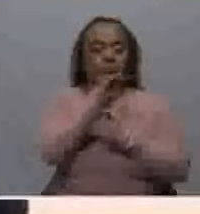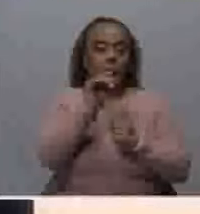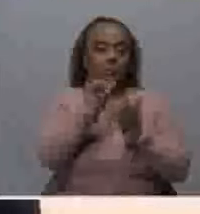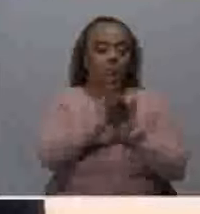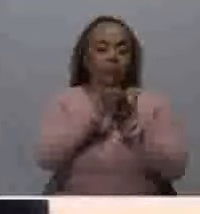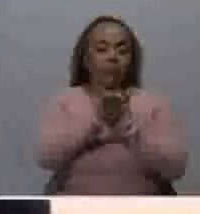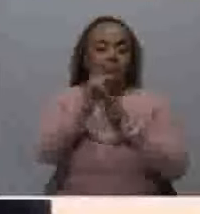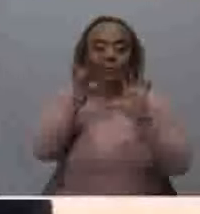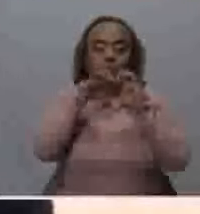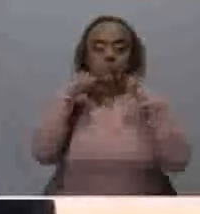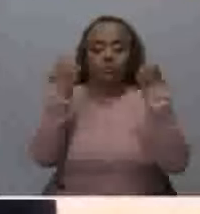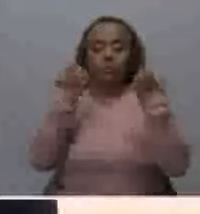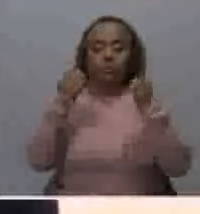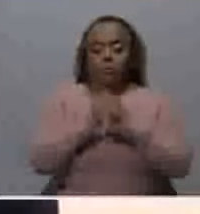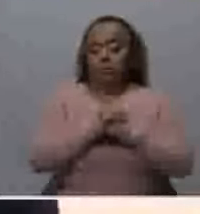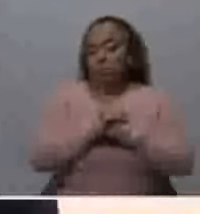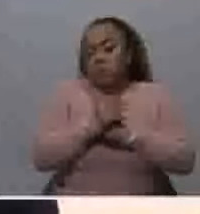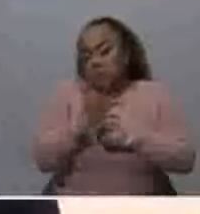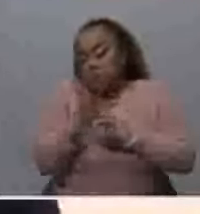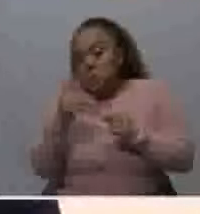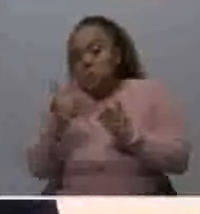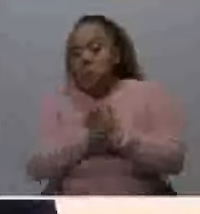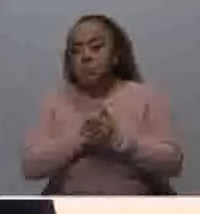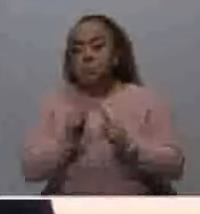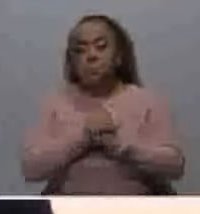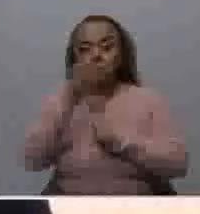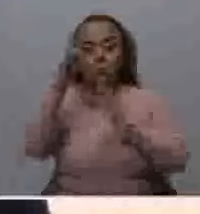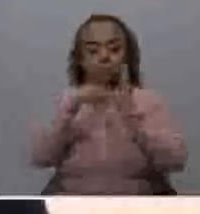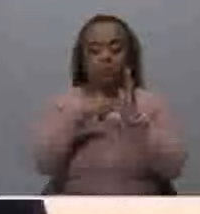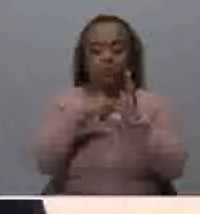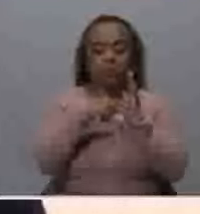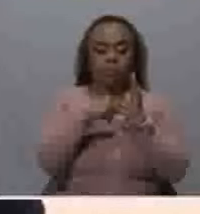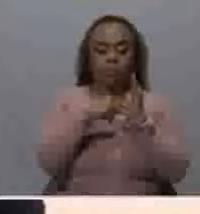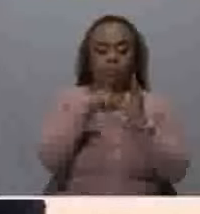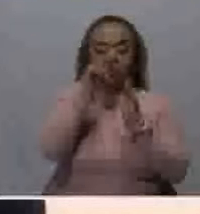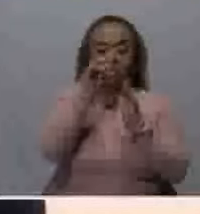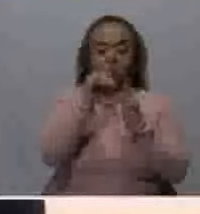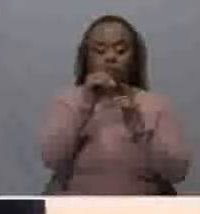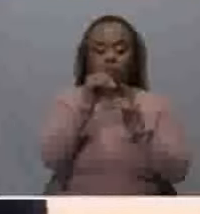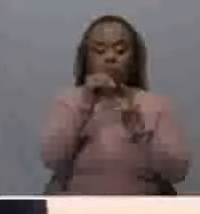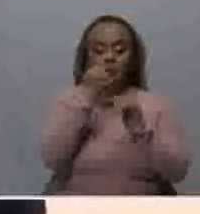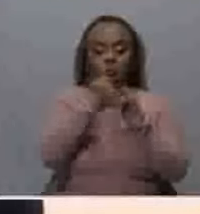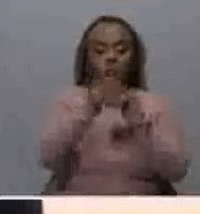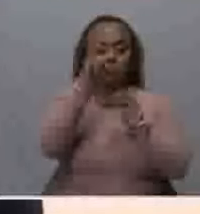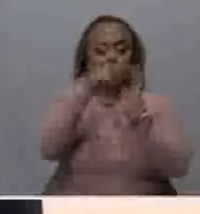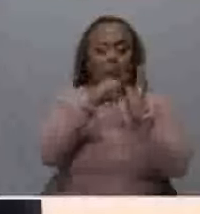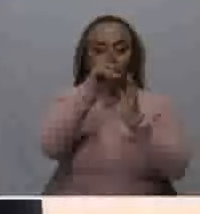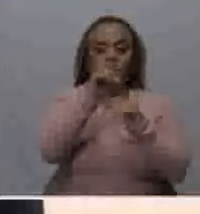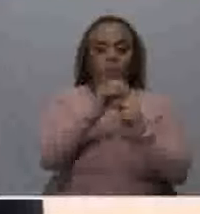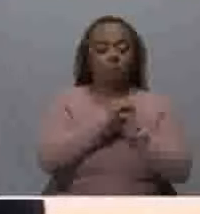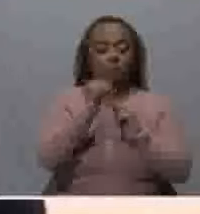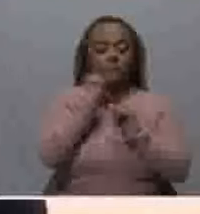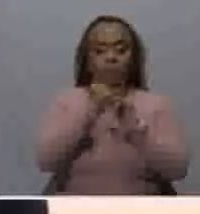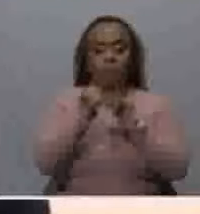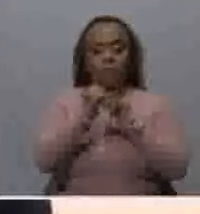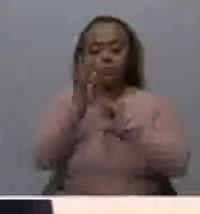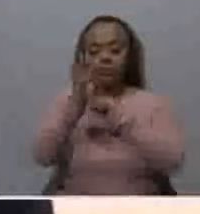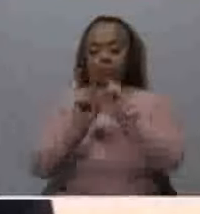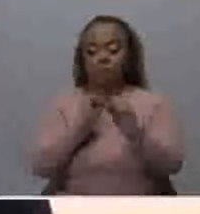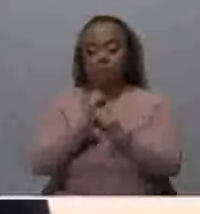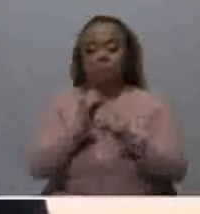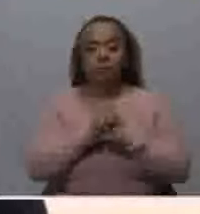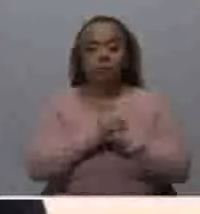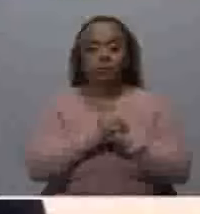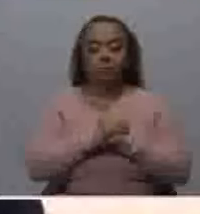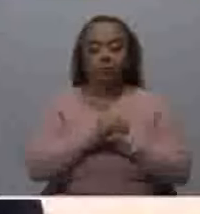Esto es un estadio relativamente nuevo. Esto es un estadio del 2020, finalizado en el 2020. Claro. Terminaron en 4 años.